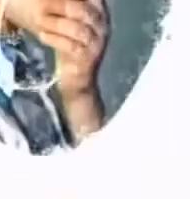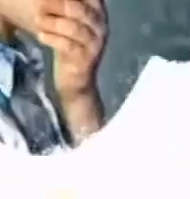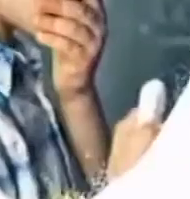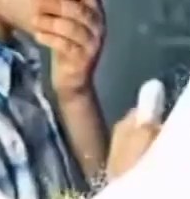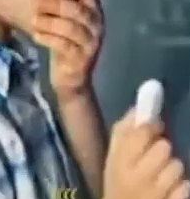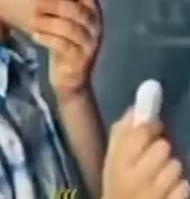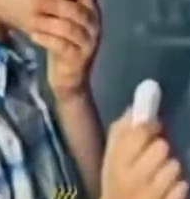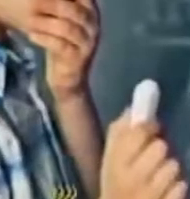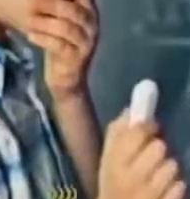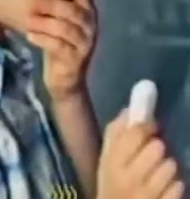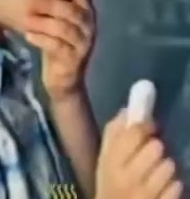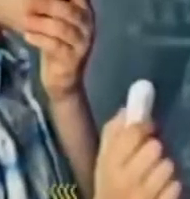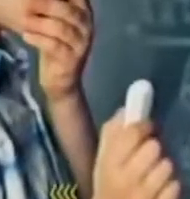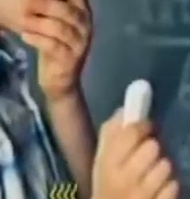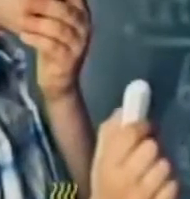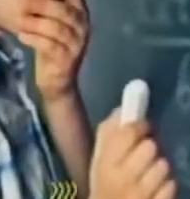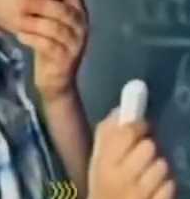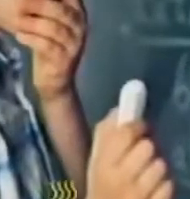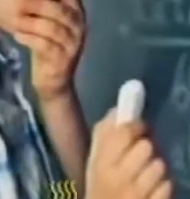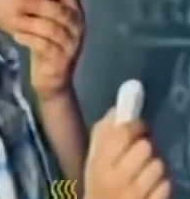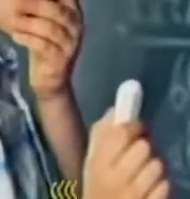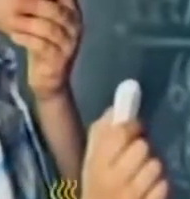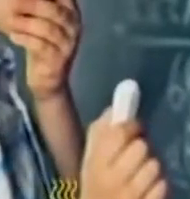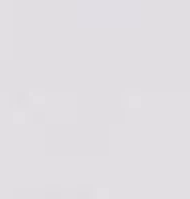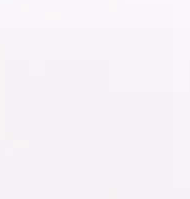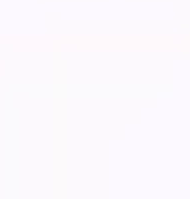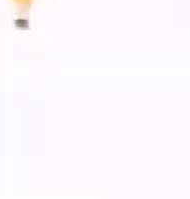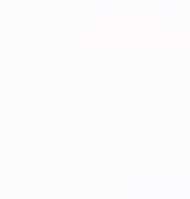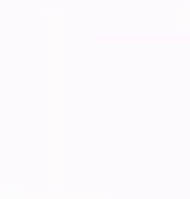A continuación, Matemática, segundo básico.